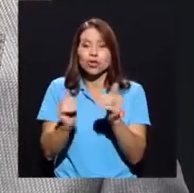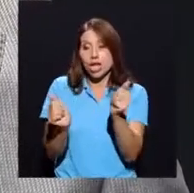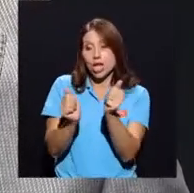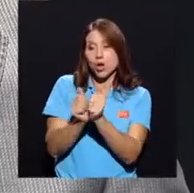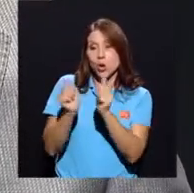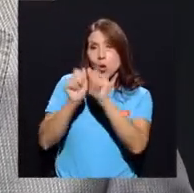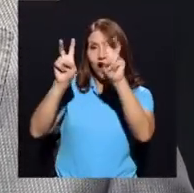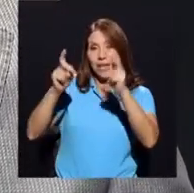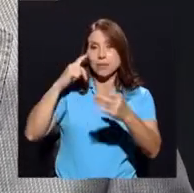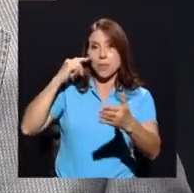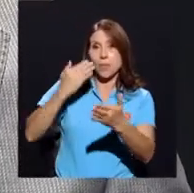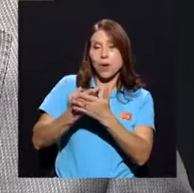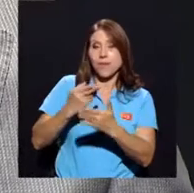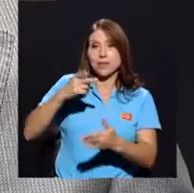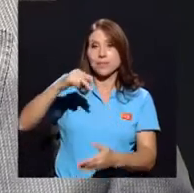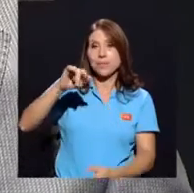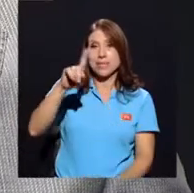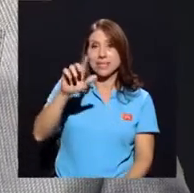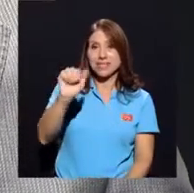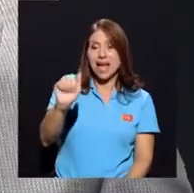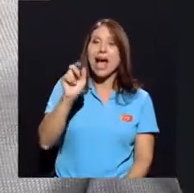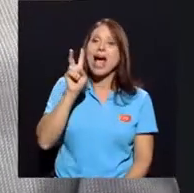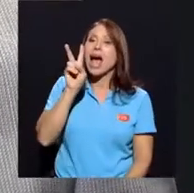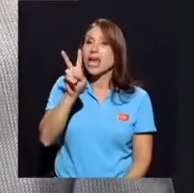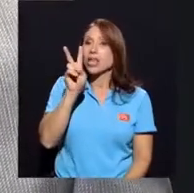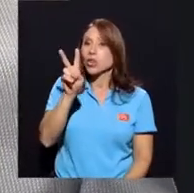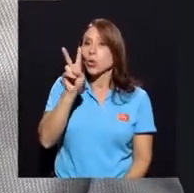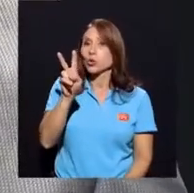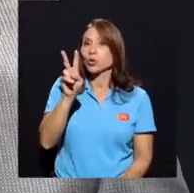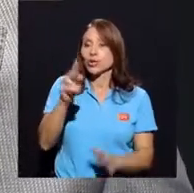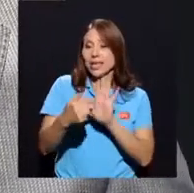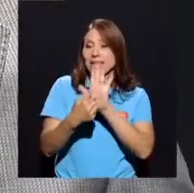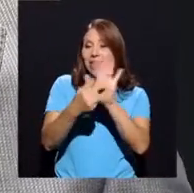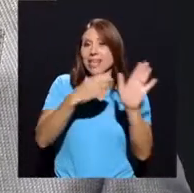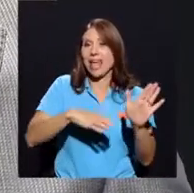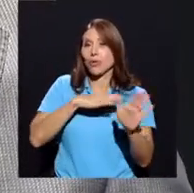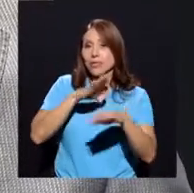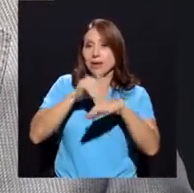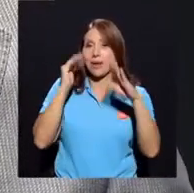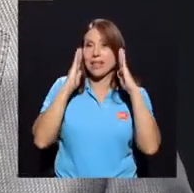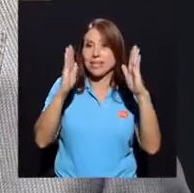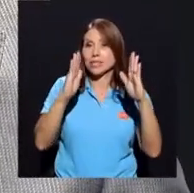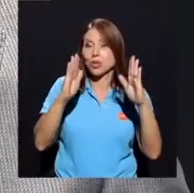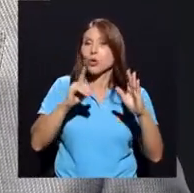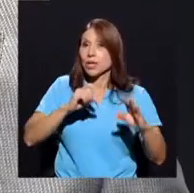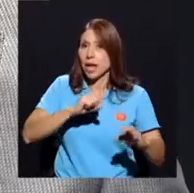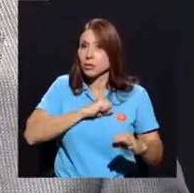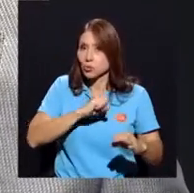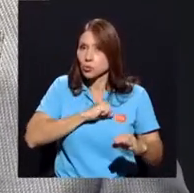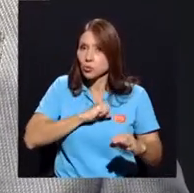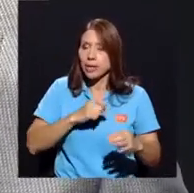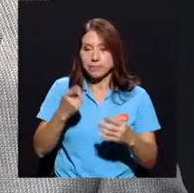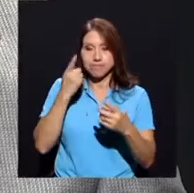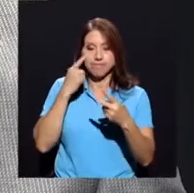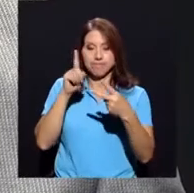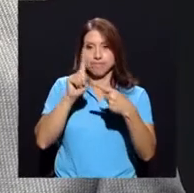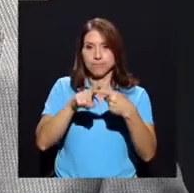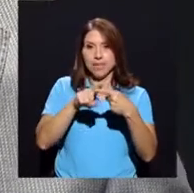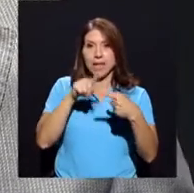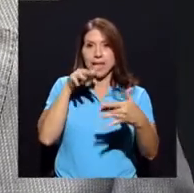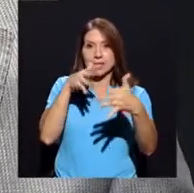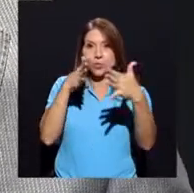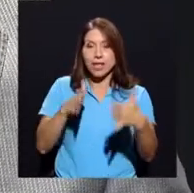este indicadores que llama muchísimo la atención me quería realidad asusta y es que en el caso de los estudiantes costarricenses